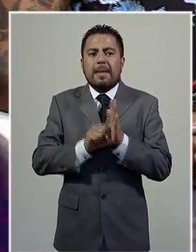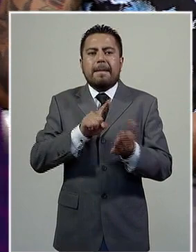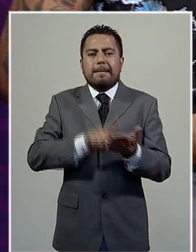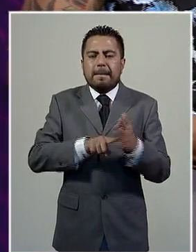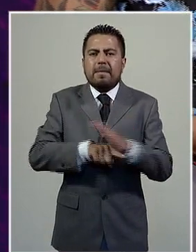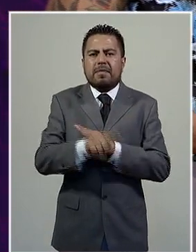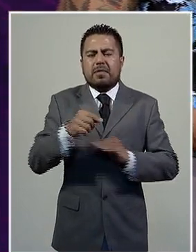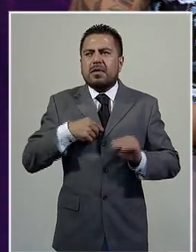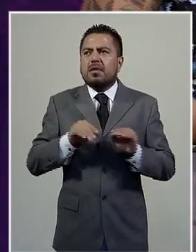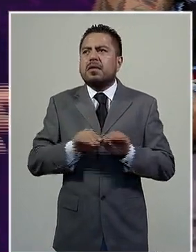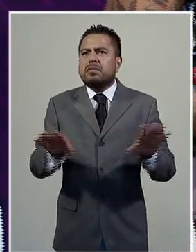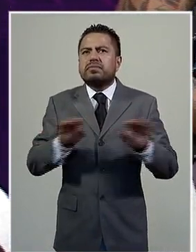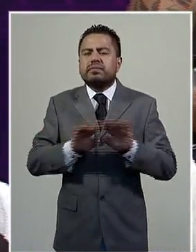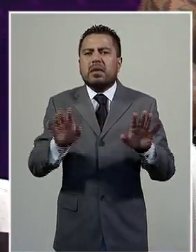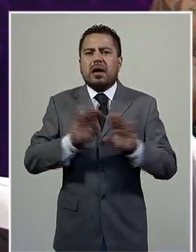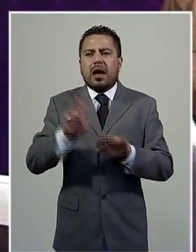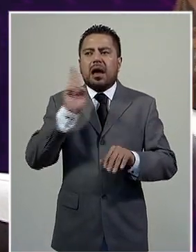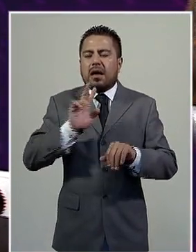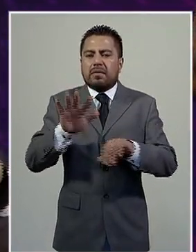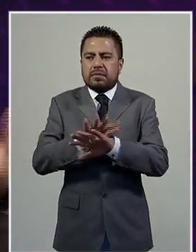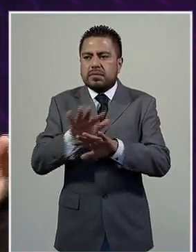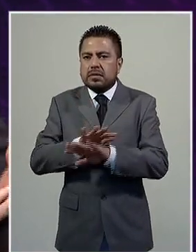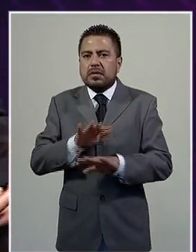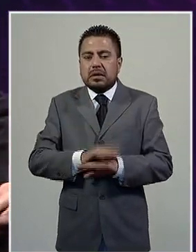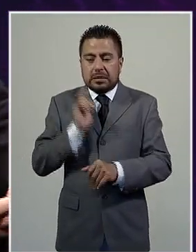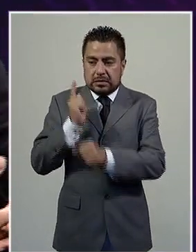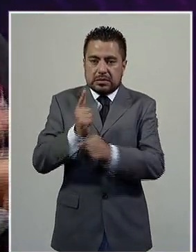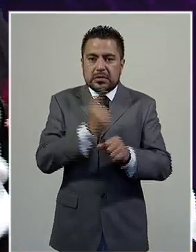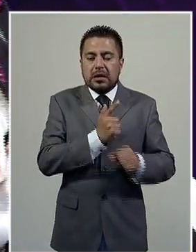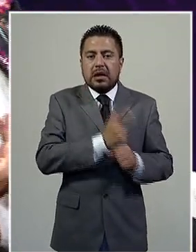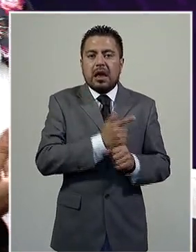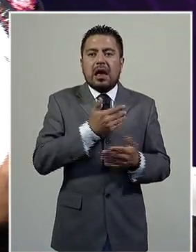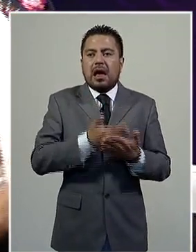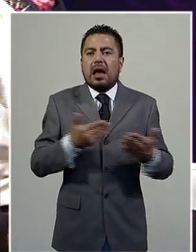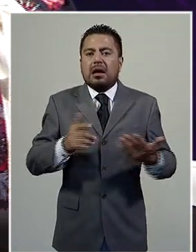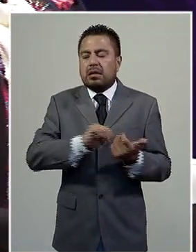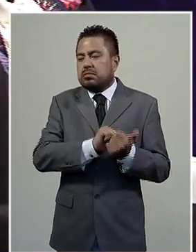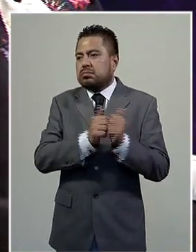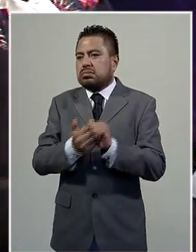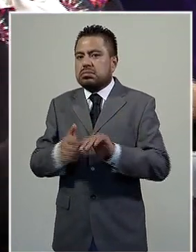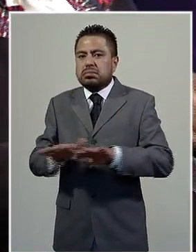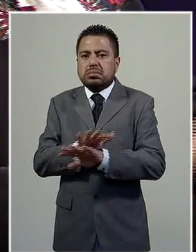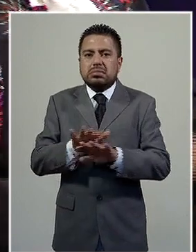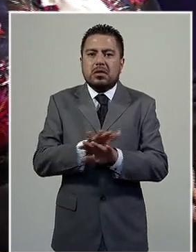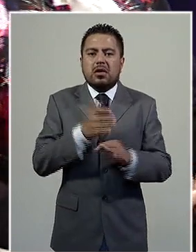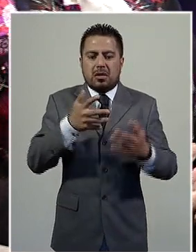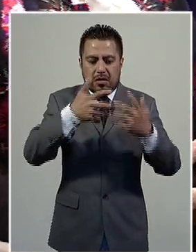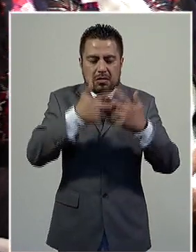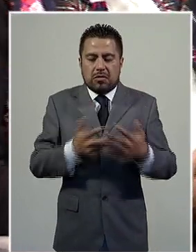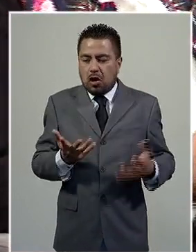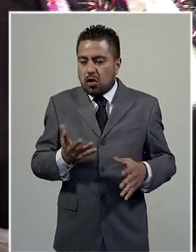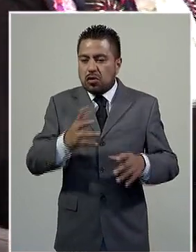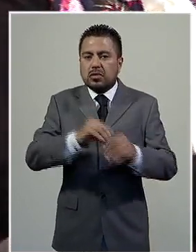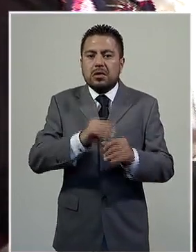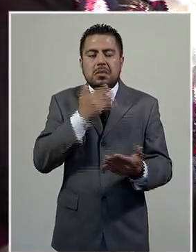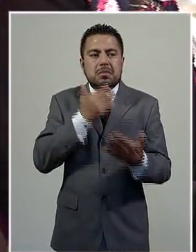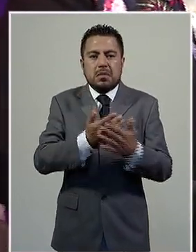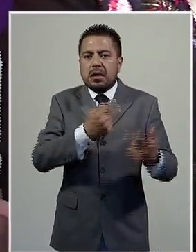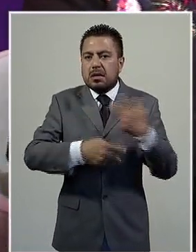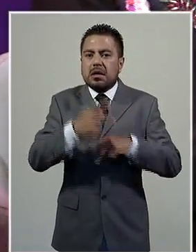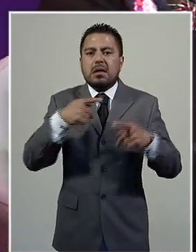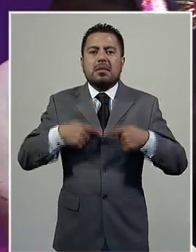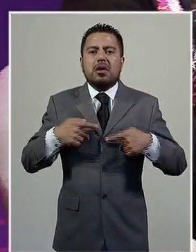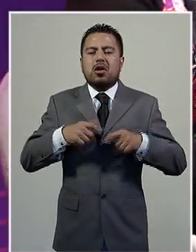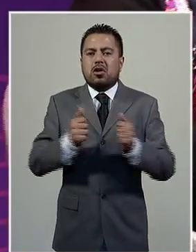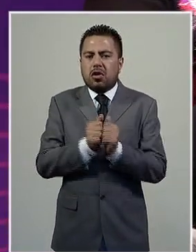otra vez a ver los anuncios para ver si han estado cambiando. Y ya encontré muchos que de hecho son al revés. Somos una empresa inclusiva, son bienvenidas las personas